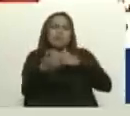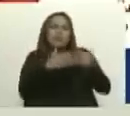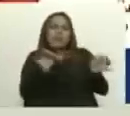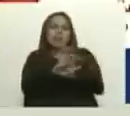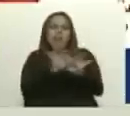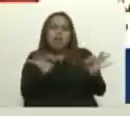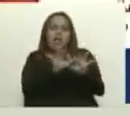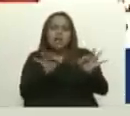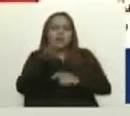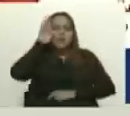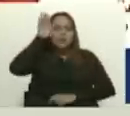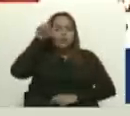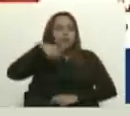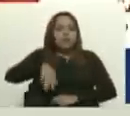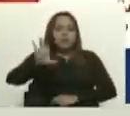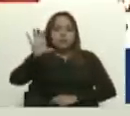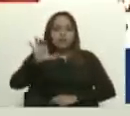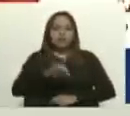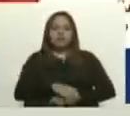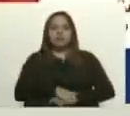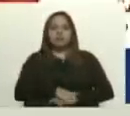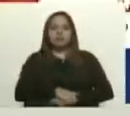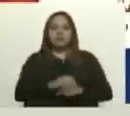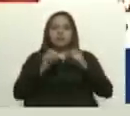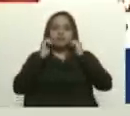nada el futuro de este país.